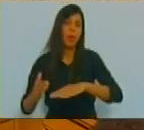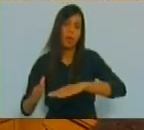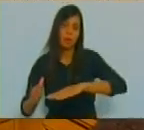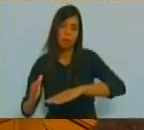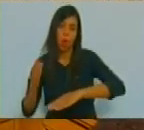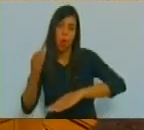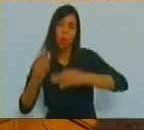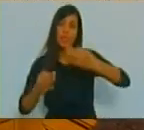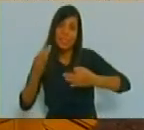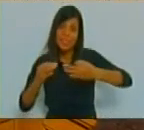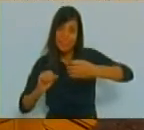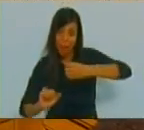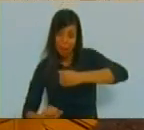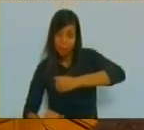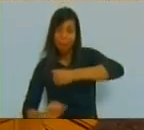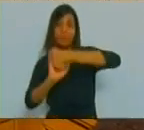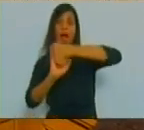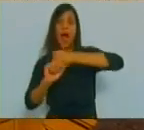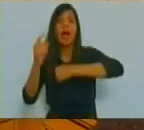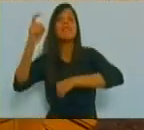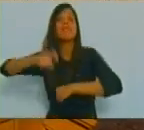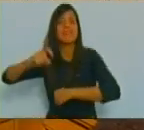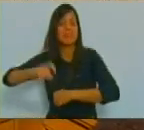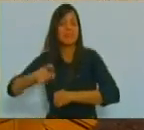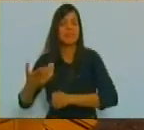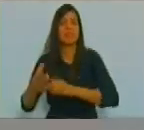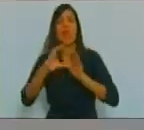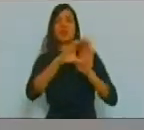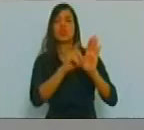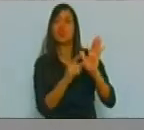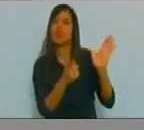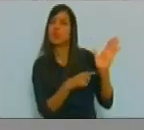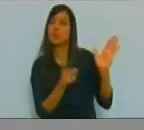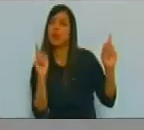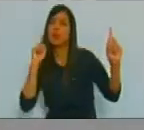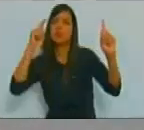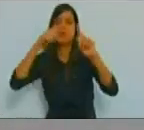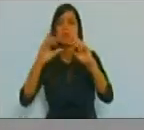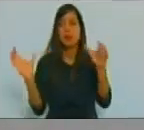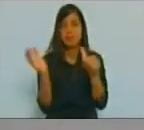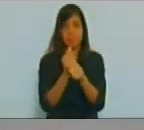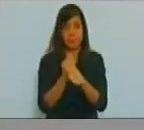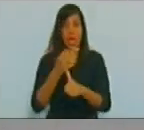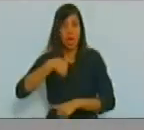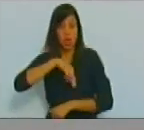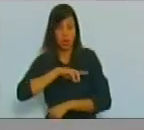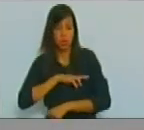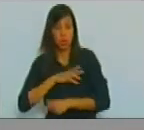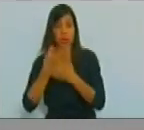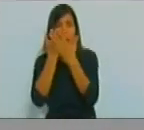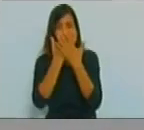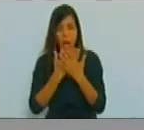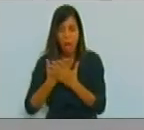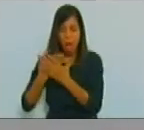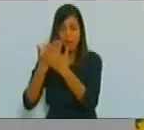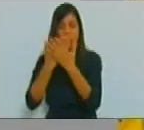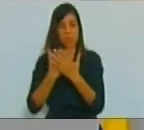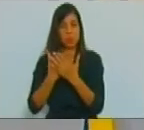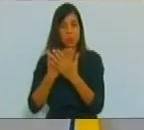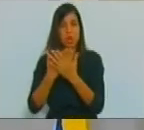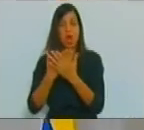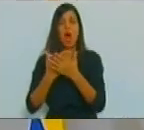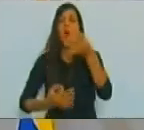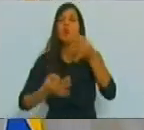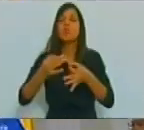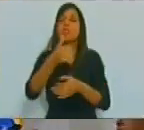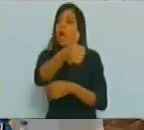cumplimiento de la tarea histórica que está establecida en la constitución si nosotros revisamos incluso el papel de los jueces